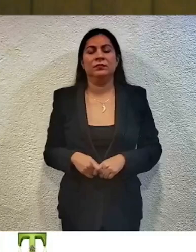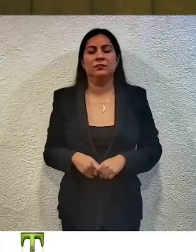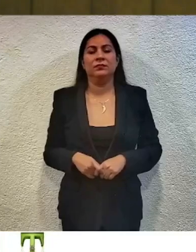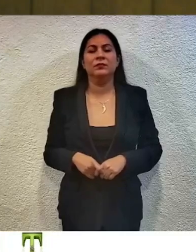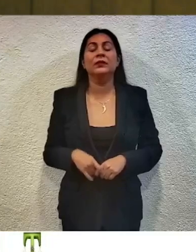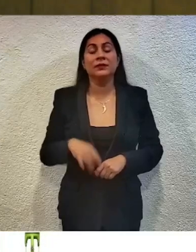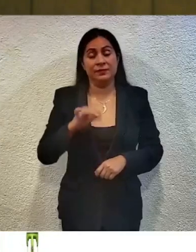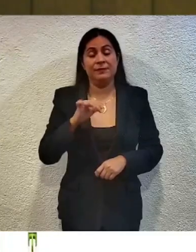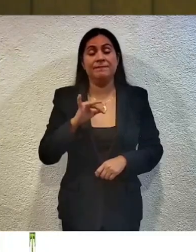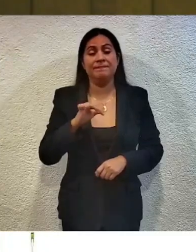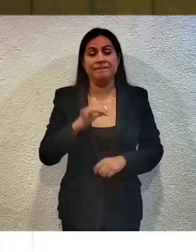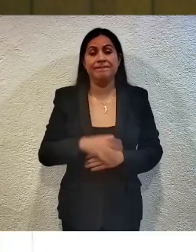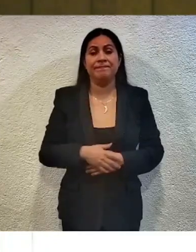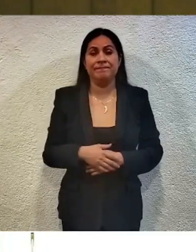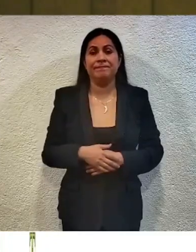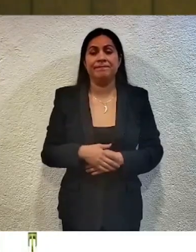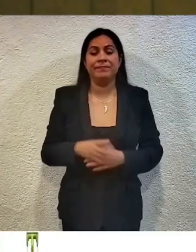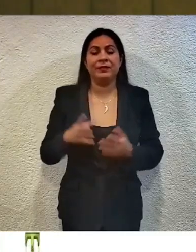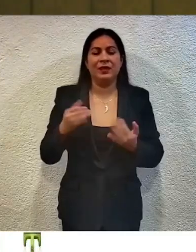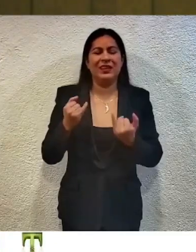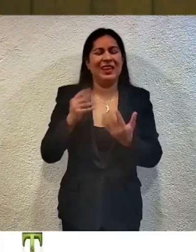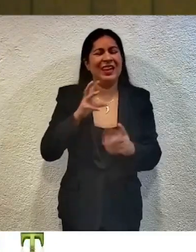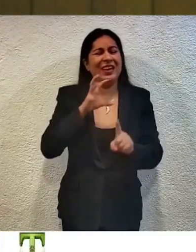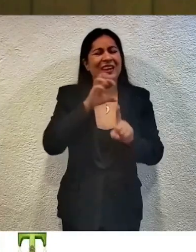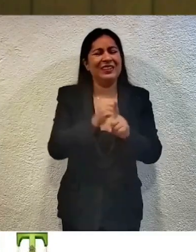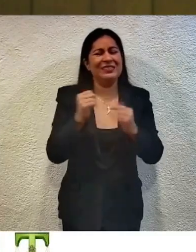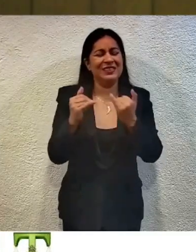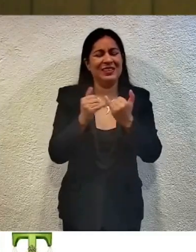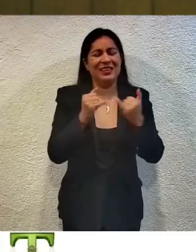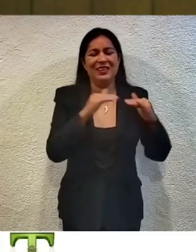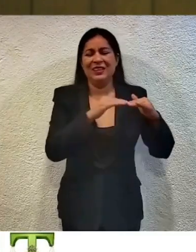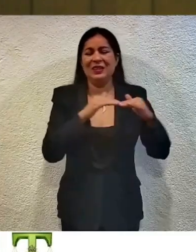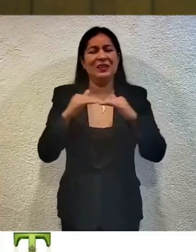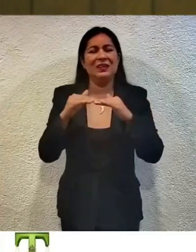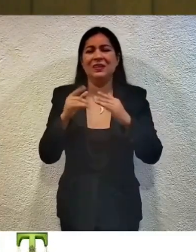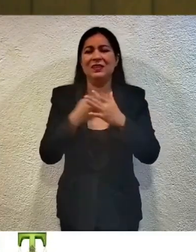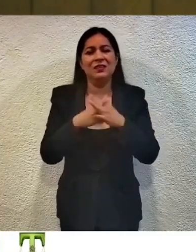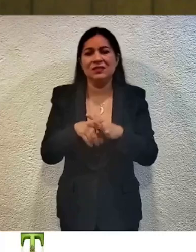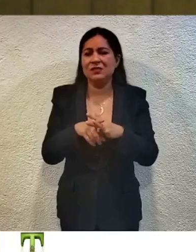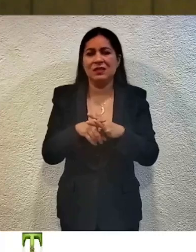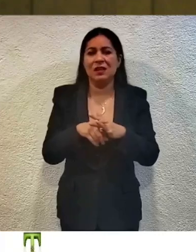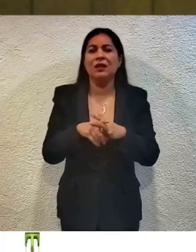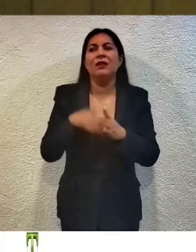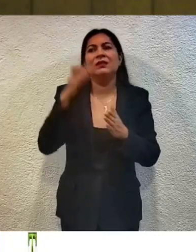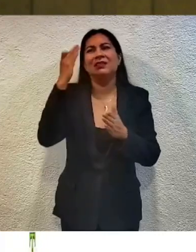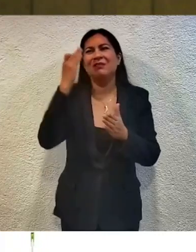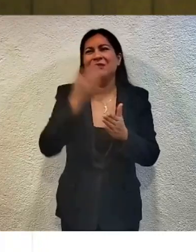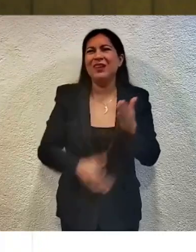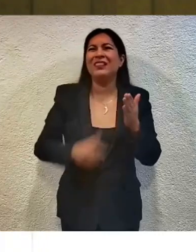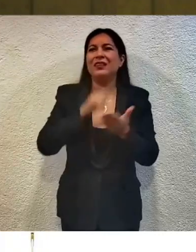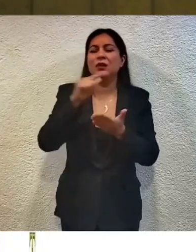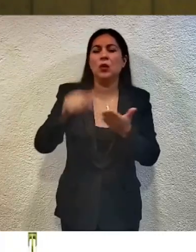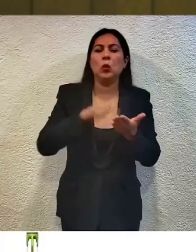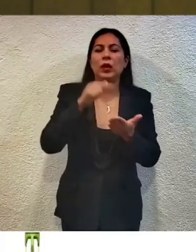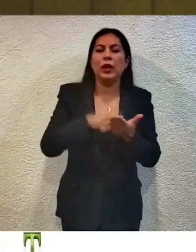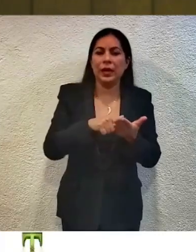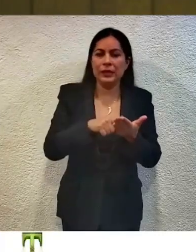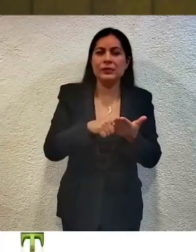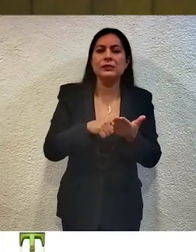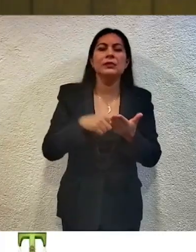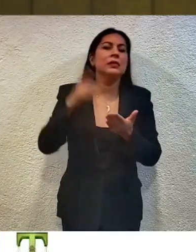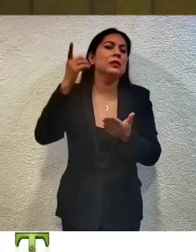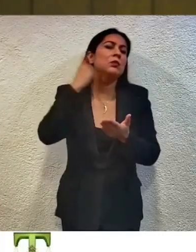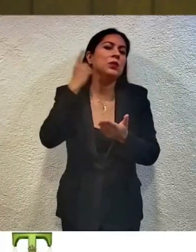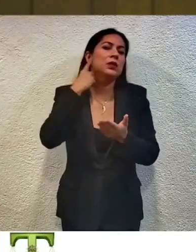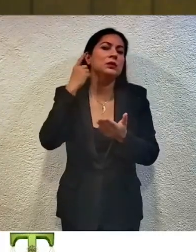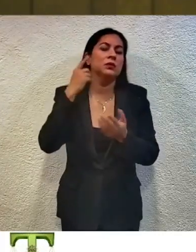5. Lograda la paridad inicial, si faltasen espacios de